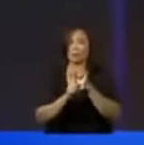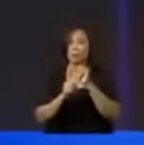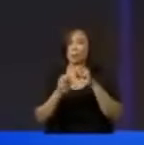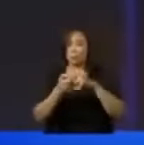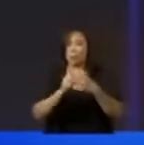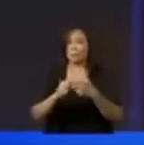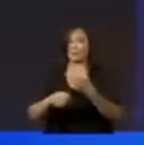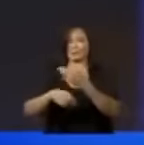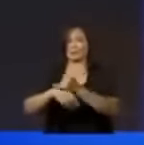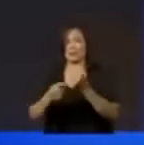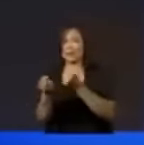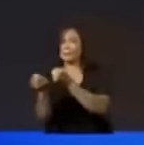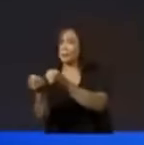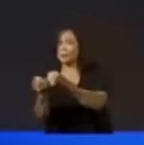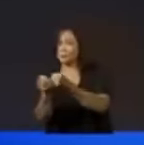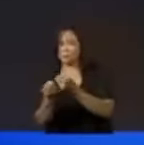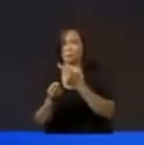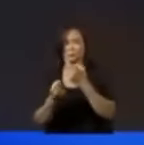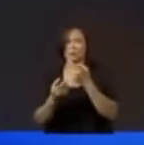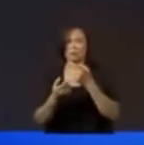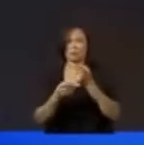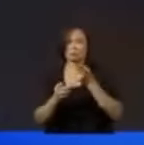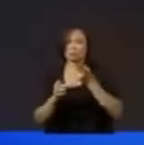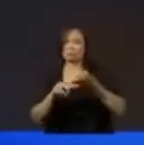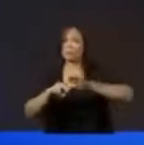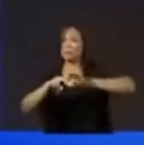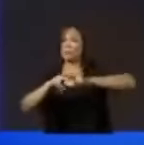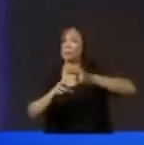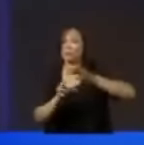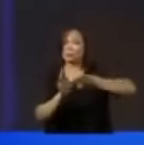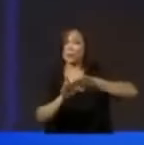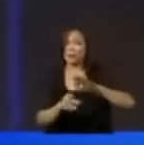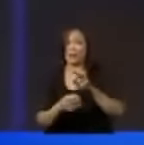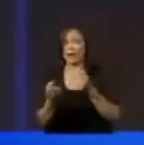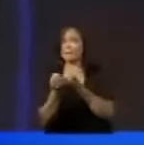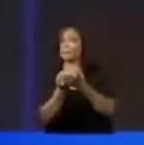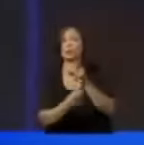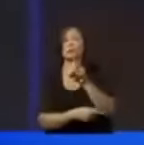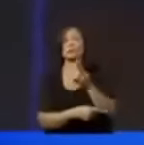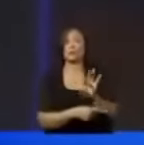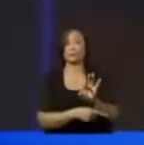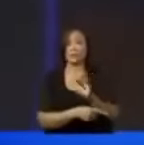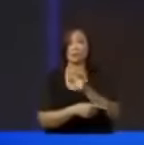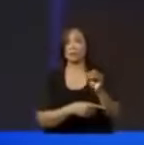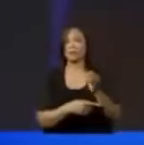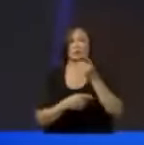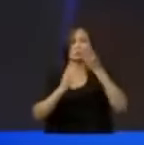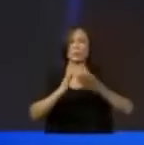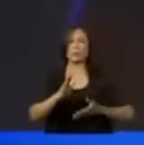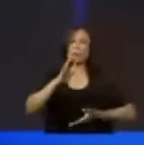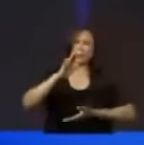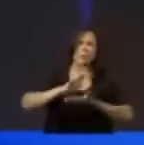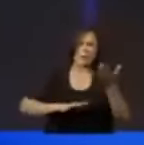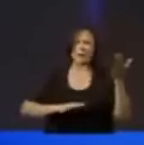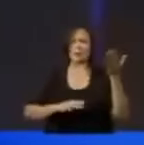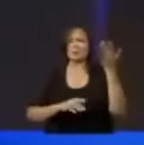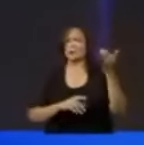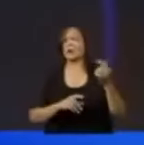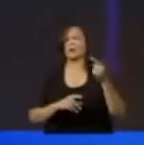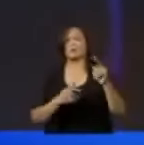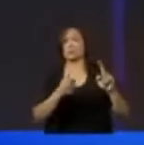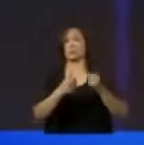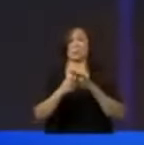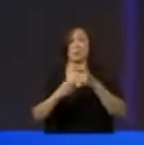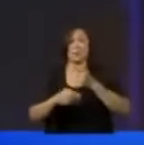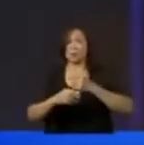ciudades fronterizas apoyo, generación de empleos, apoyo a las zonas francas. Que los dominicanos no salgan corriendo de allí porque ellos son